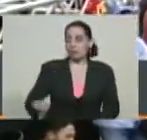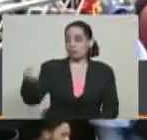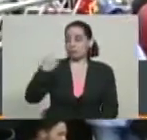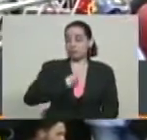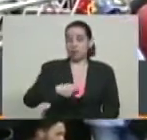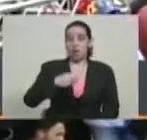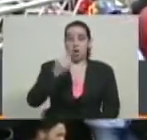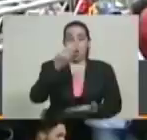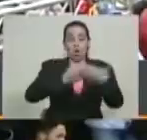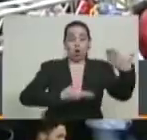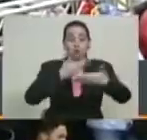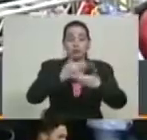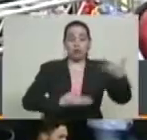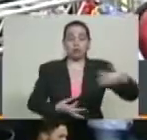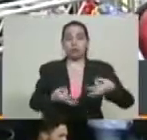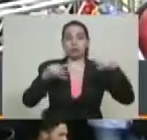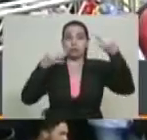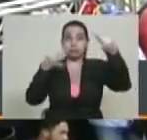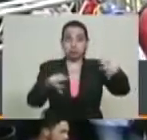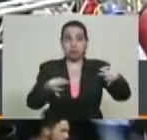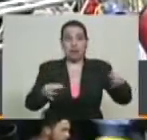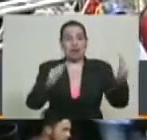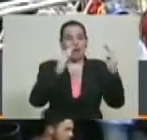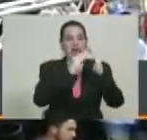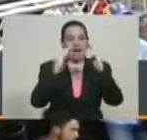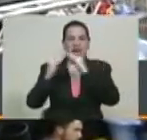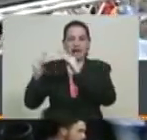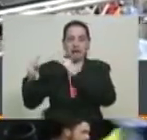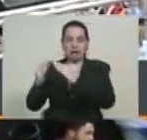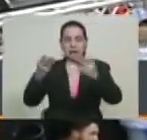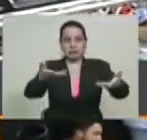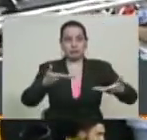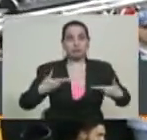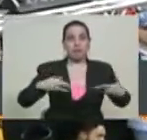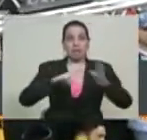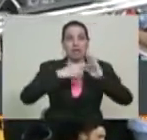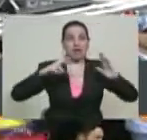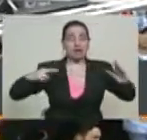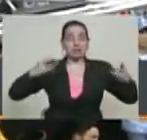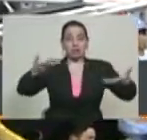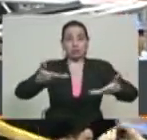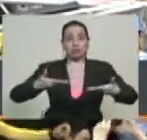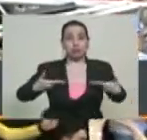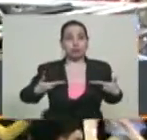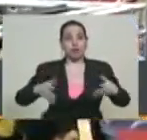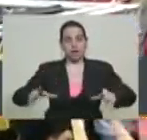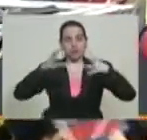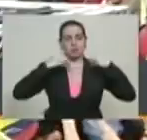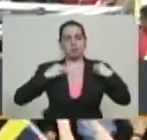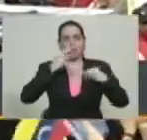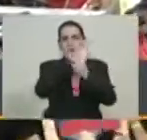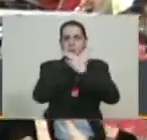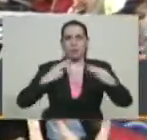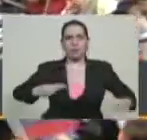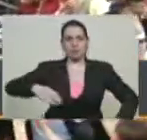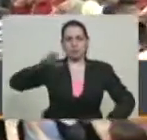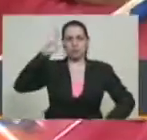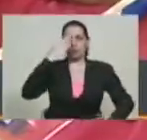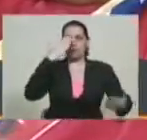colectivo, todas sus condiciones de vivienda, de recreación, asumir el compromiso ante